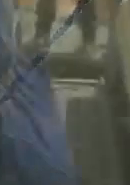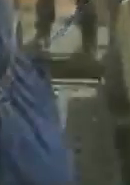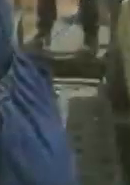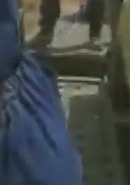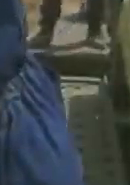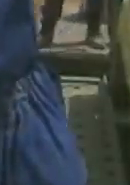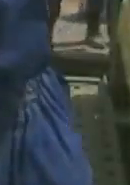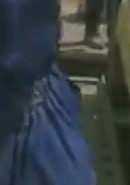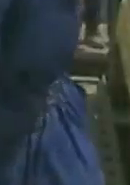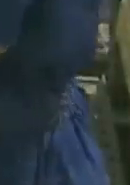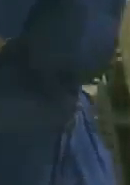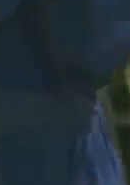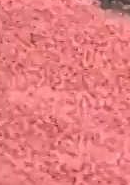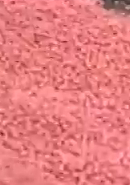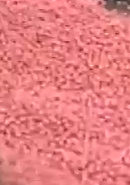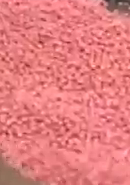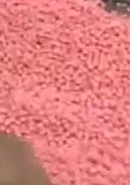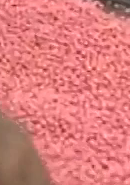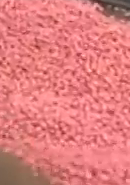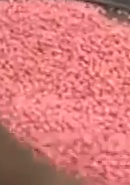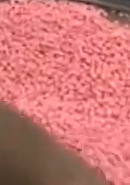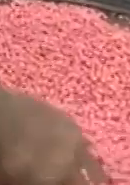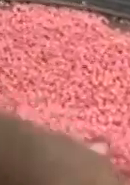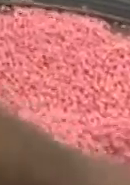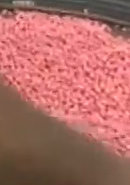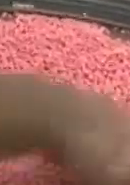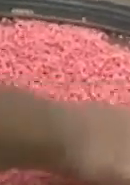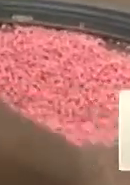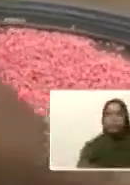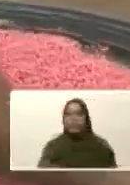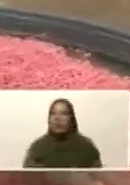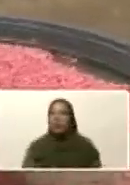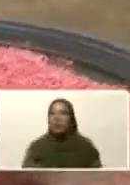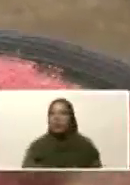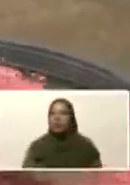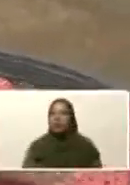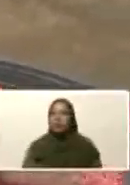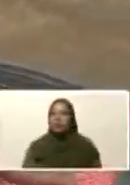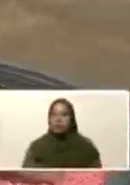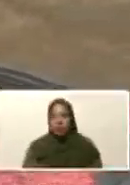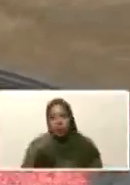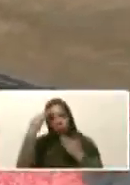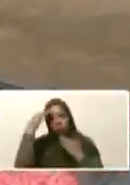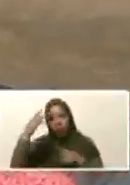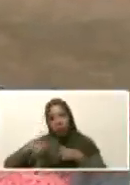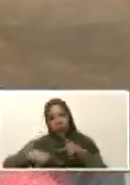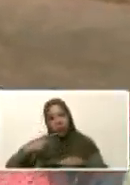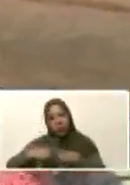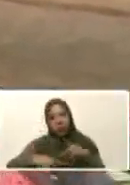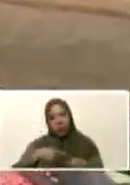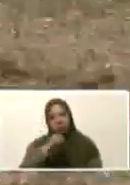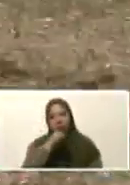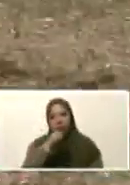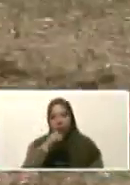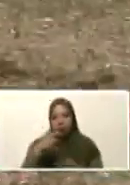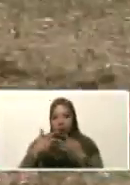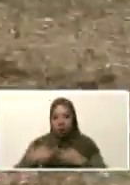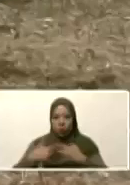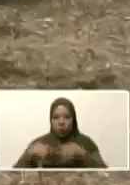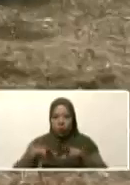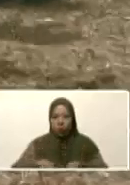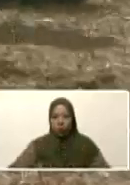realidad, pues. Aquí hay en la agropecuaria Oro Branco, en este sector que se conoce como